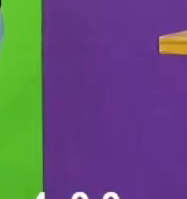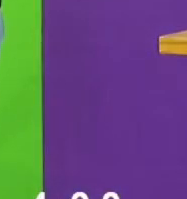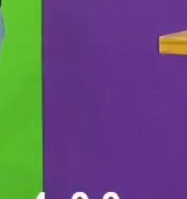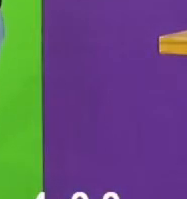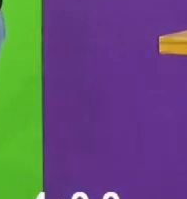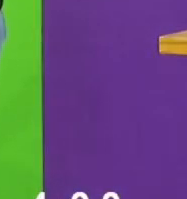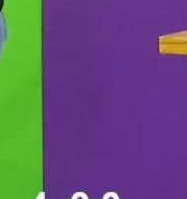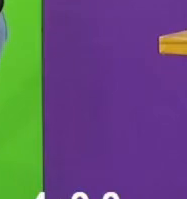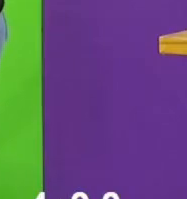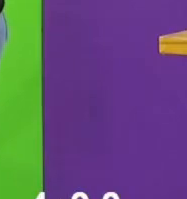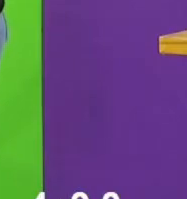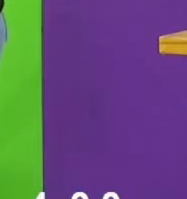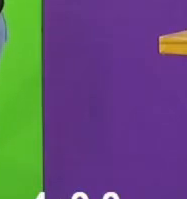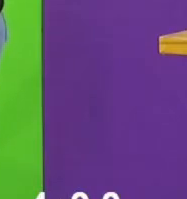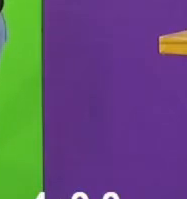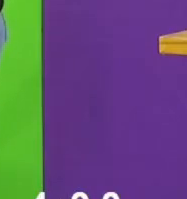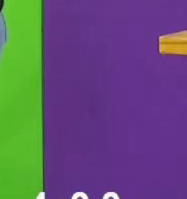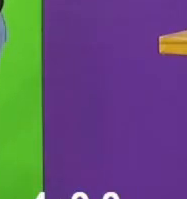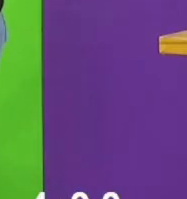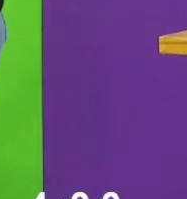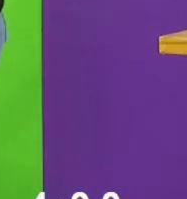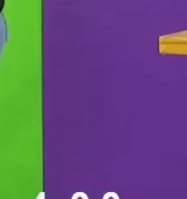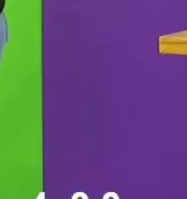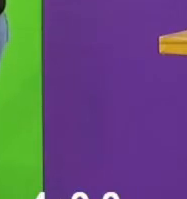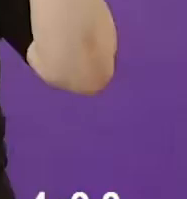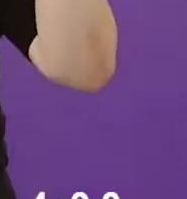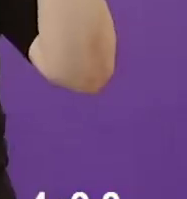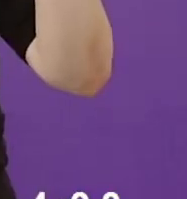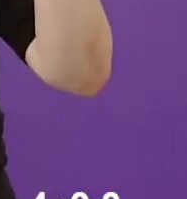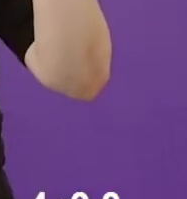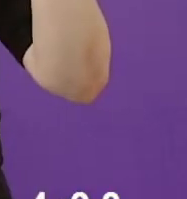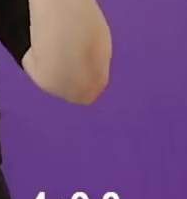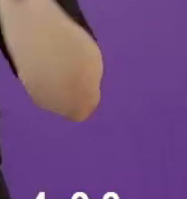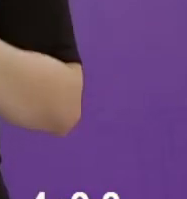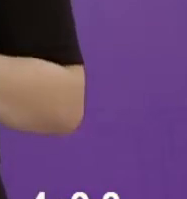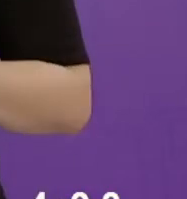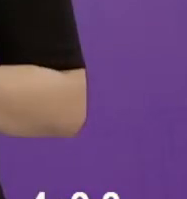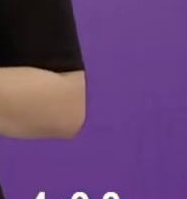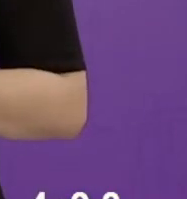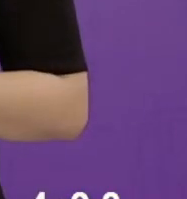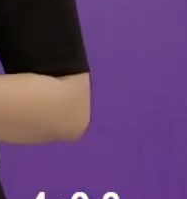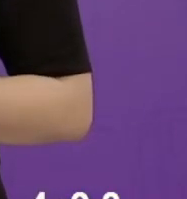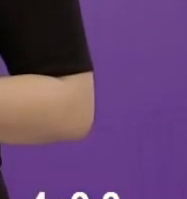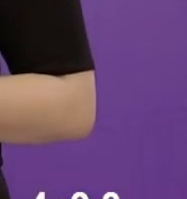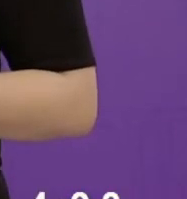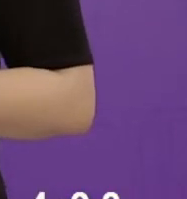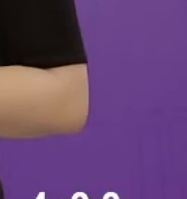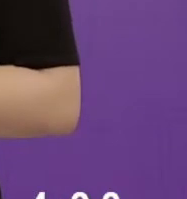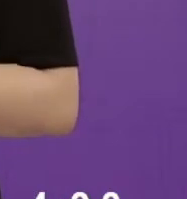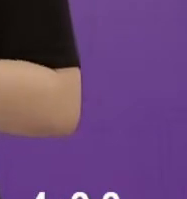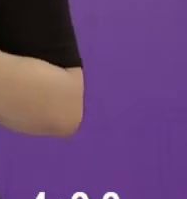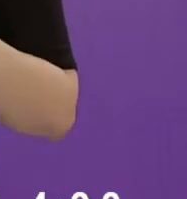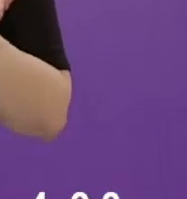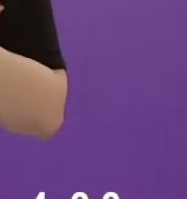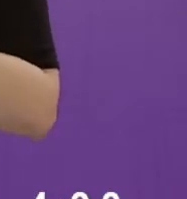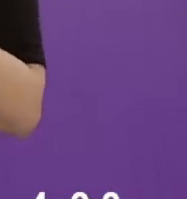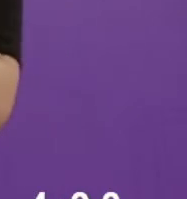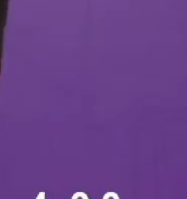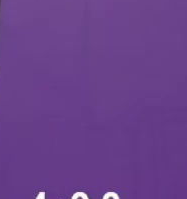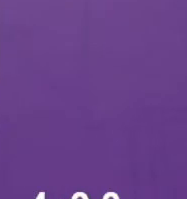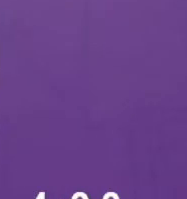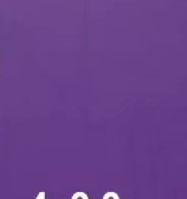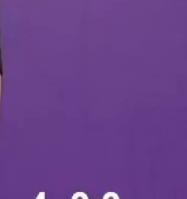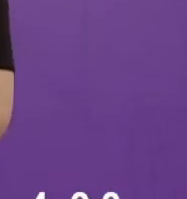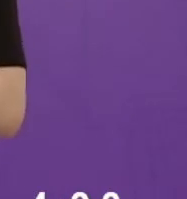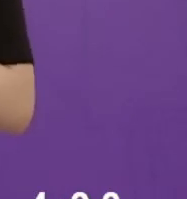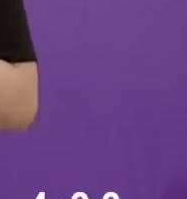Hola, muy buenas tardes, bienvenidos un día más a la clase de quinto grado. Recuerden que vamos a comenzar con la clase de lengua de